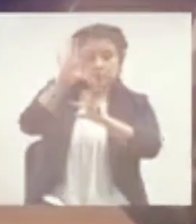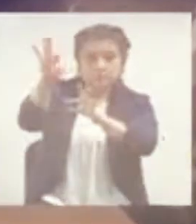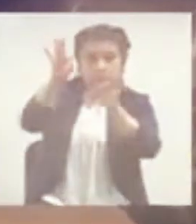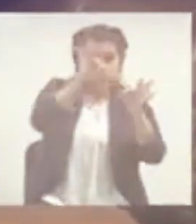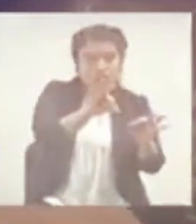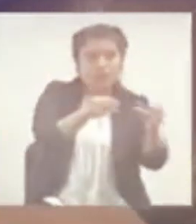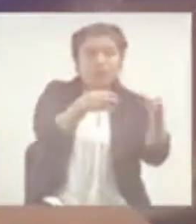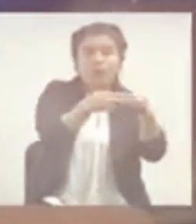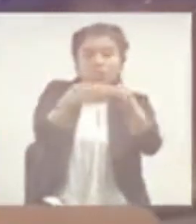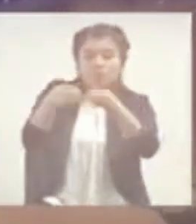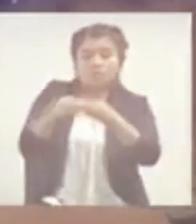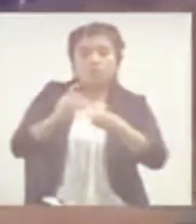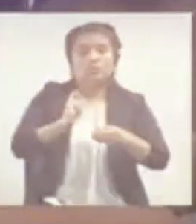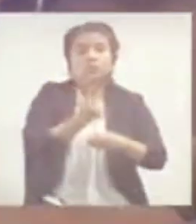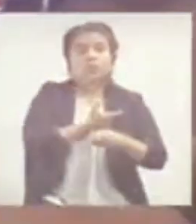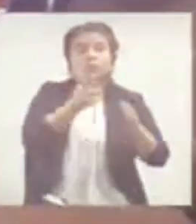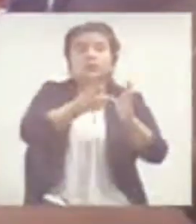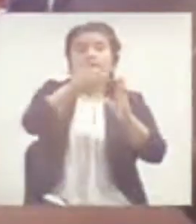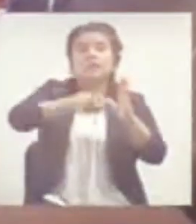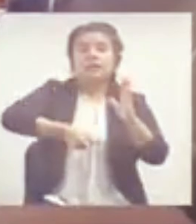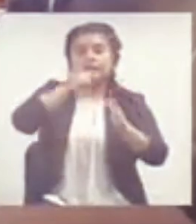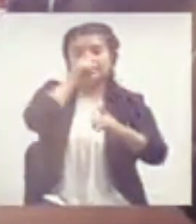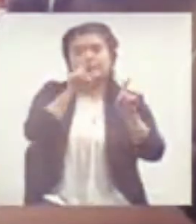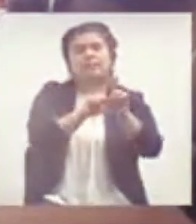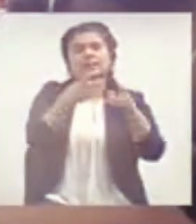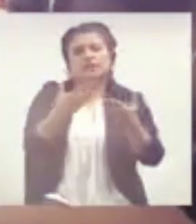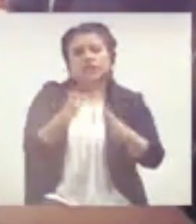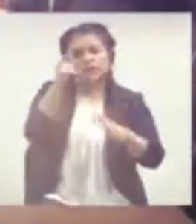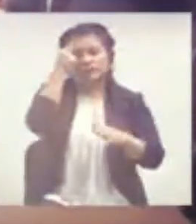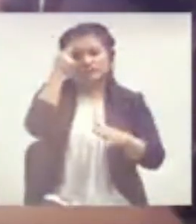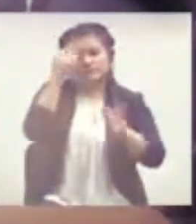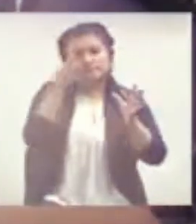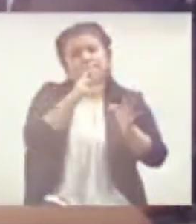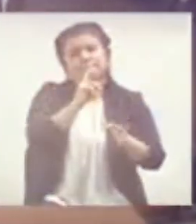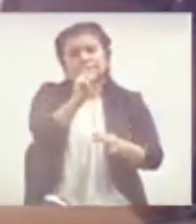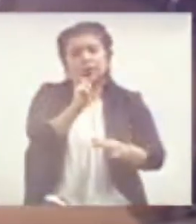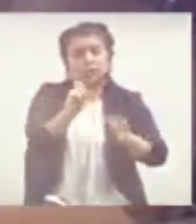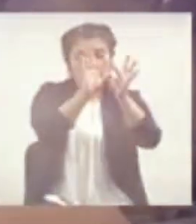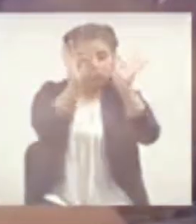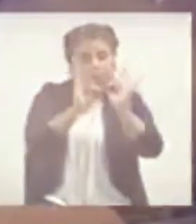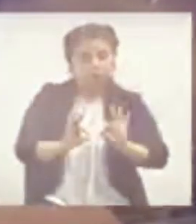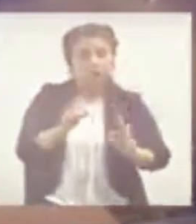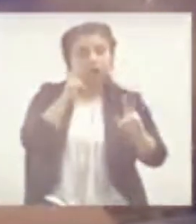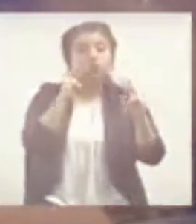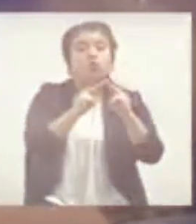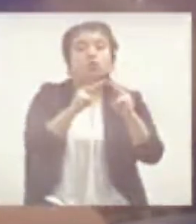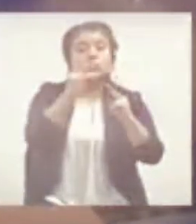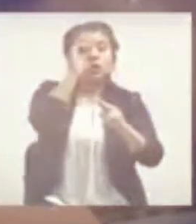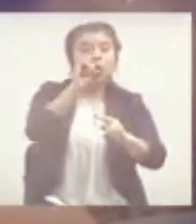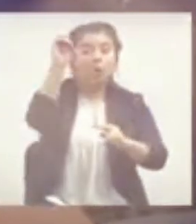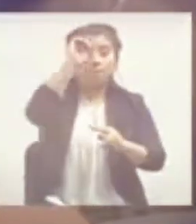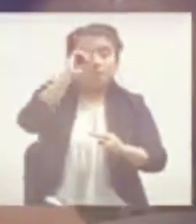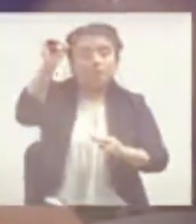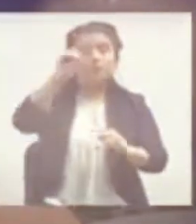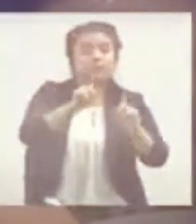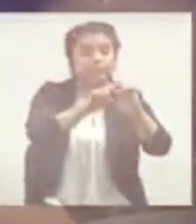su dictamen, y consideramos pues que el mejor mecanismo era conocer las opiniones de